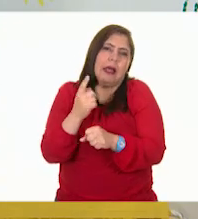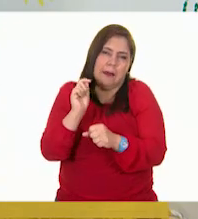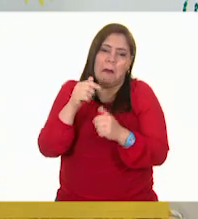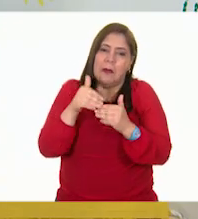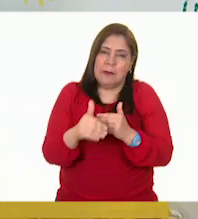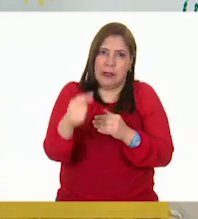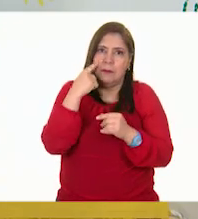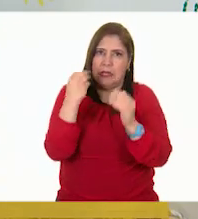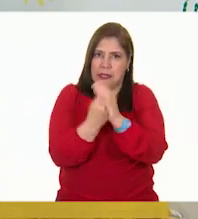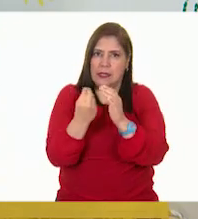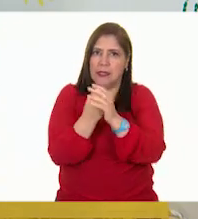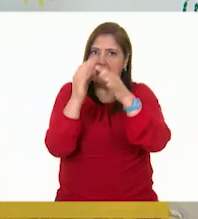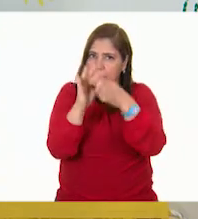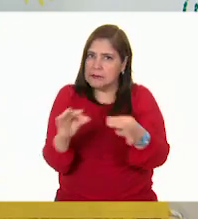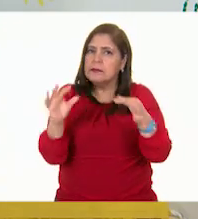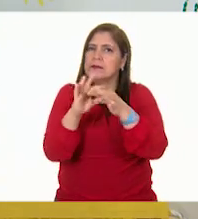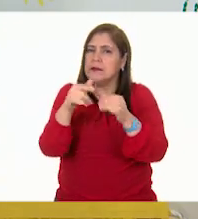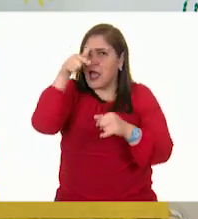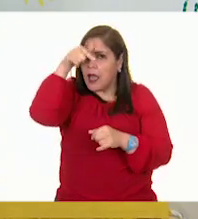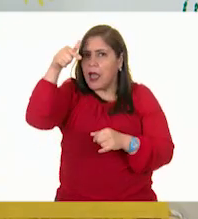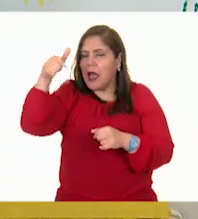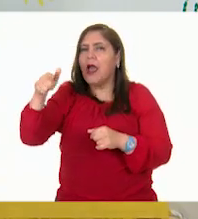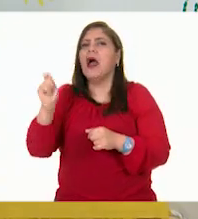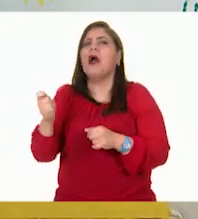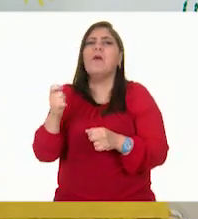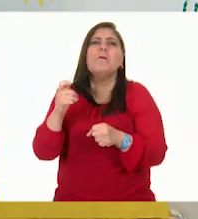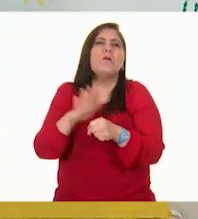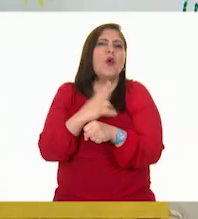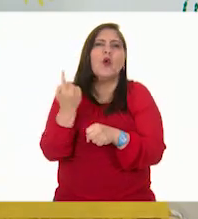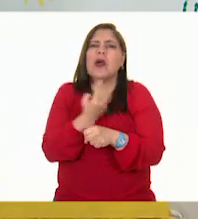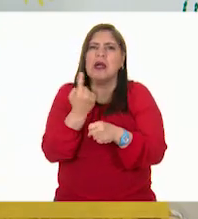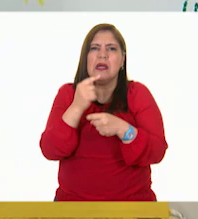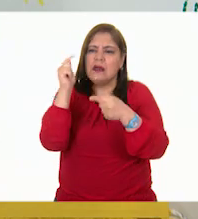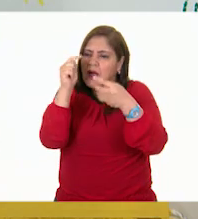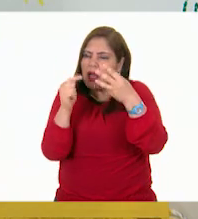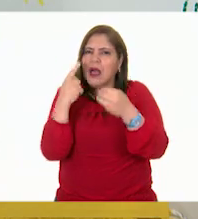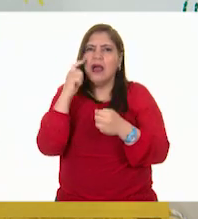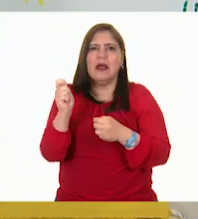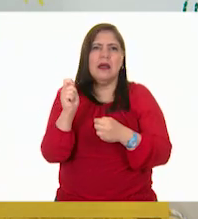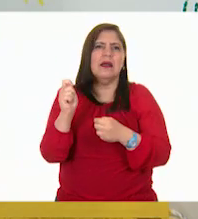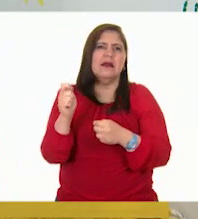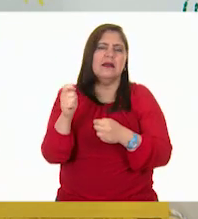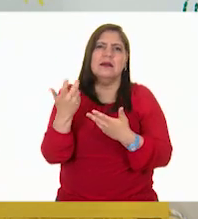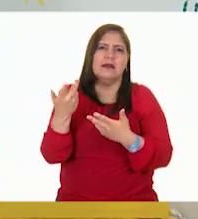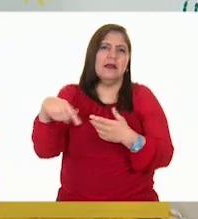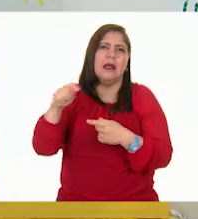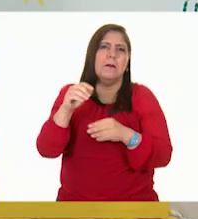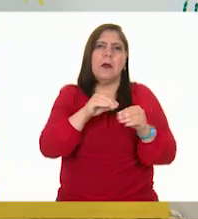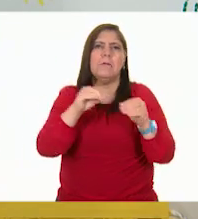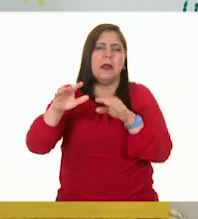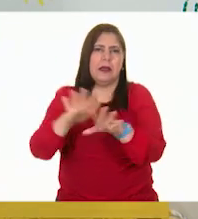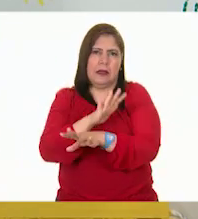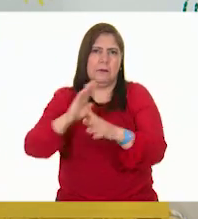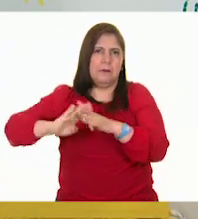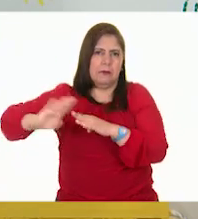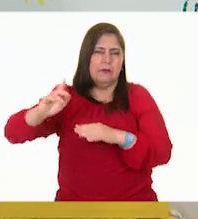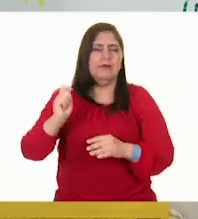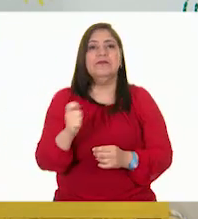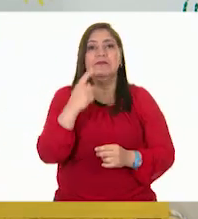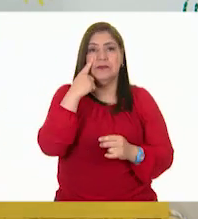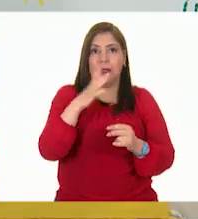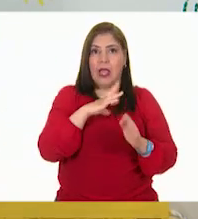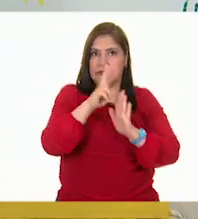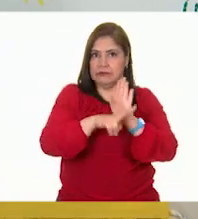clase vamos a ir descubriendo cuáles son algunas de esas causas. Trajimos un video